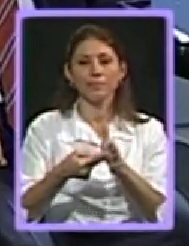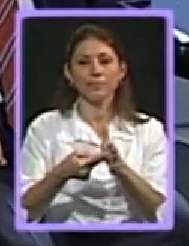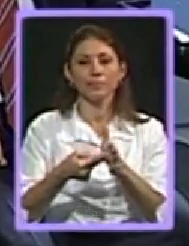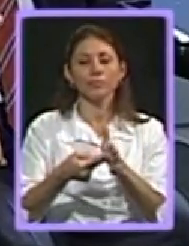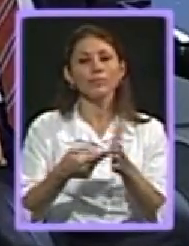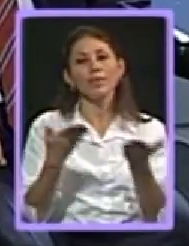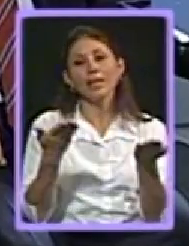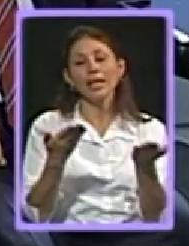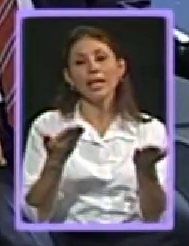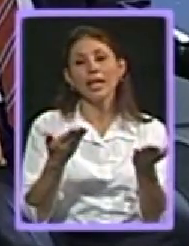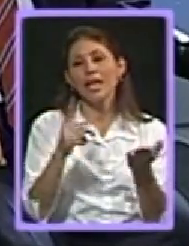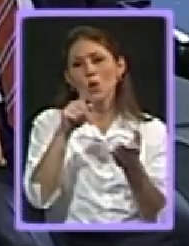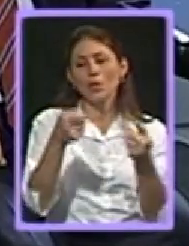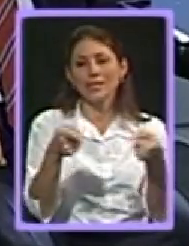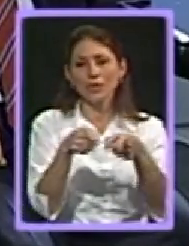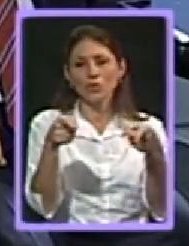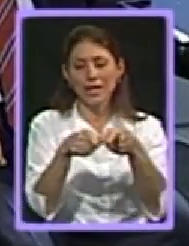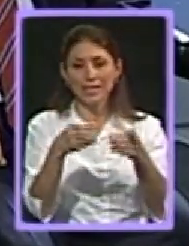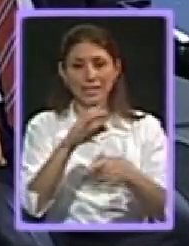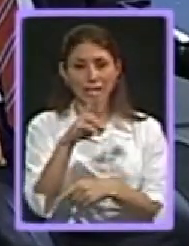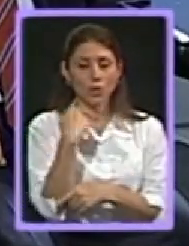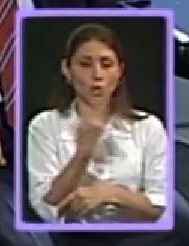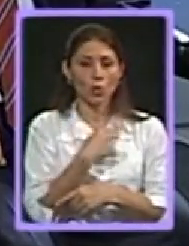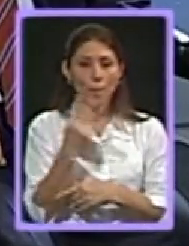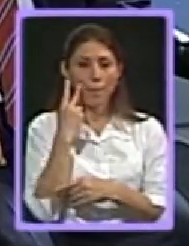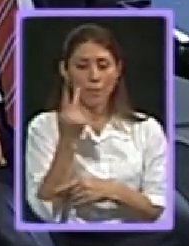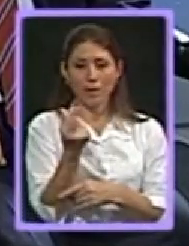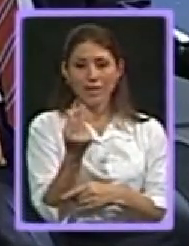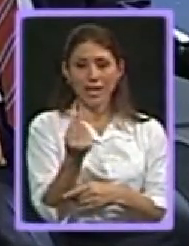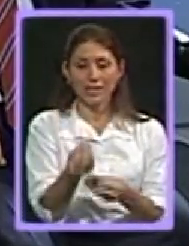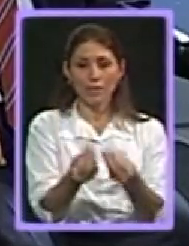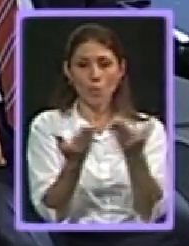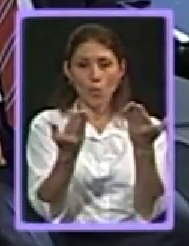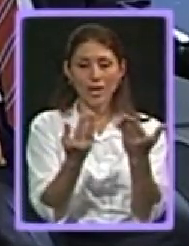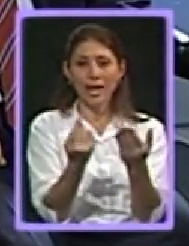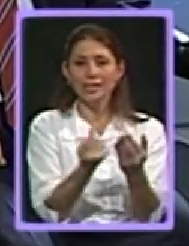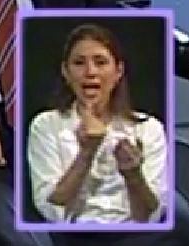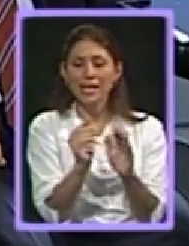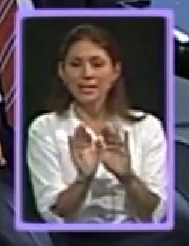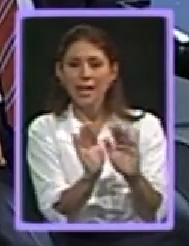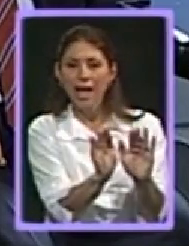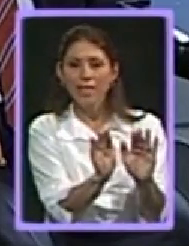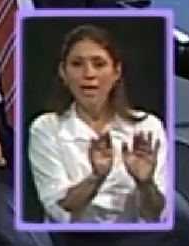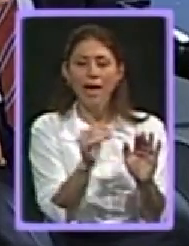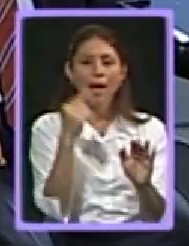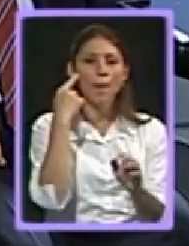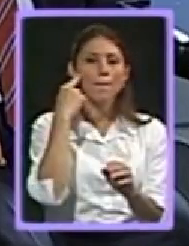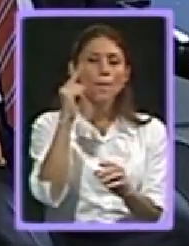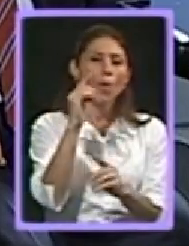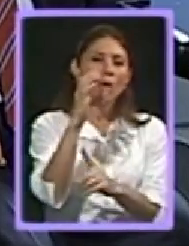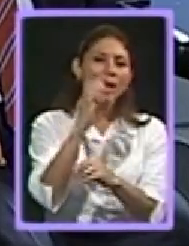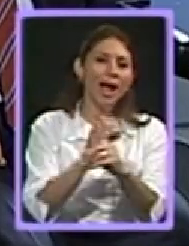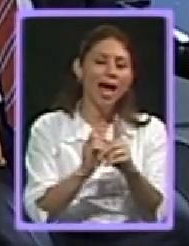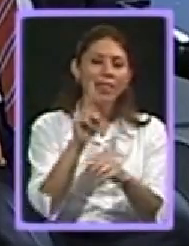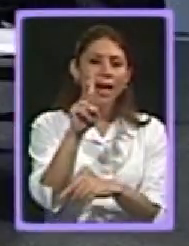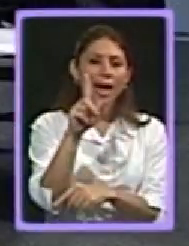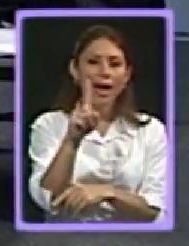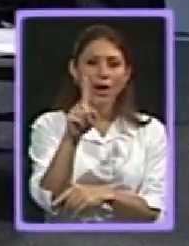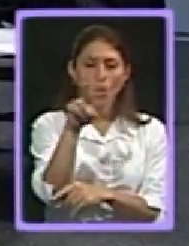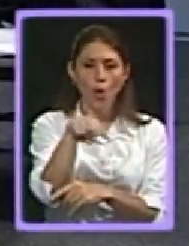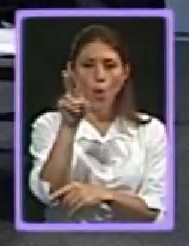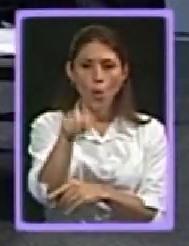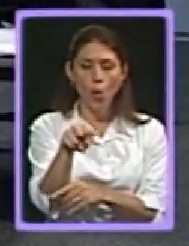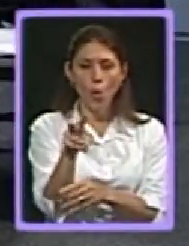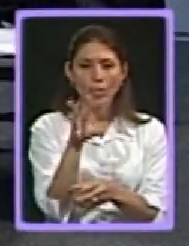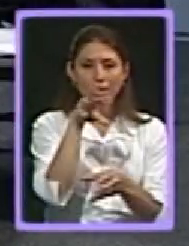que si vemos las finanzas públicas de manera agregada, por cada colón de ingreso corriente,